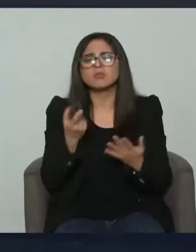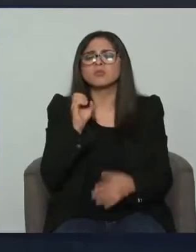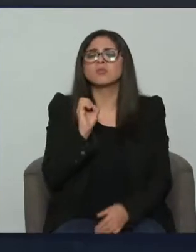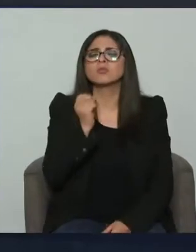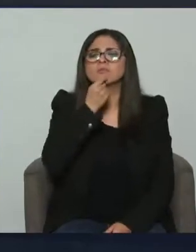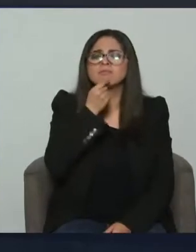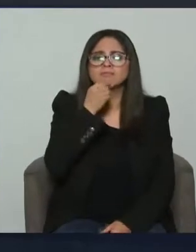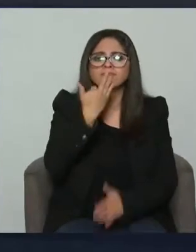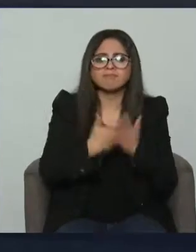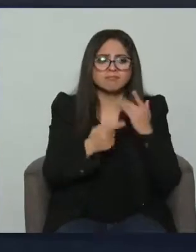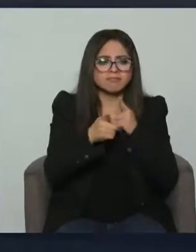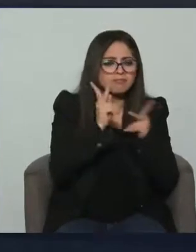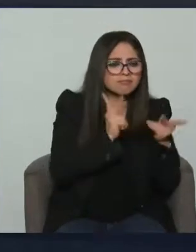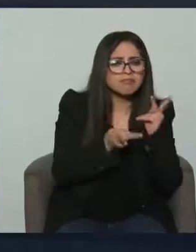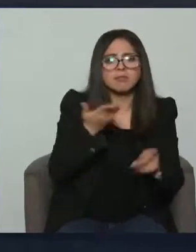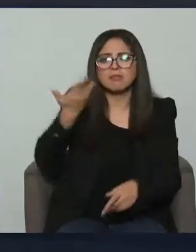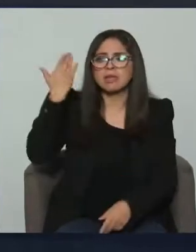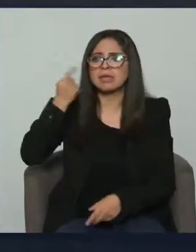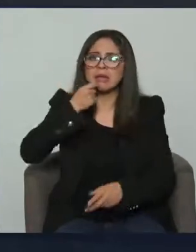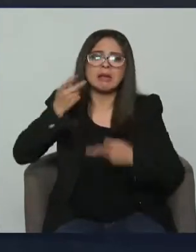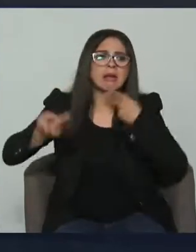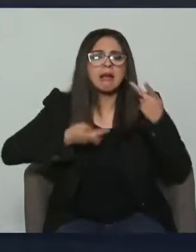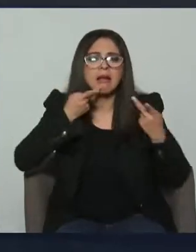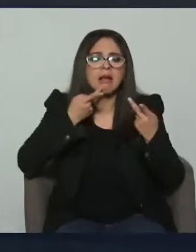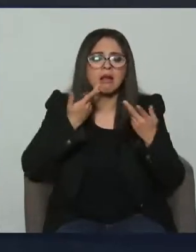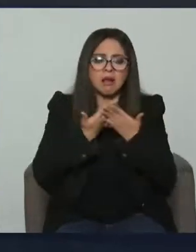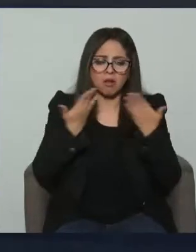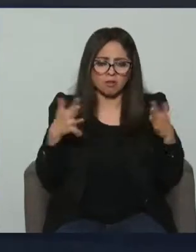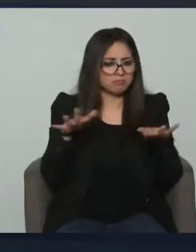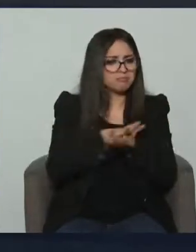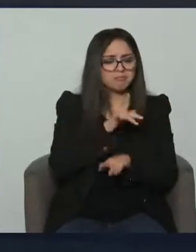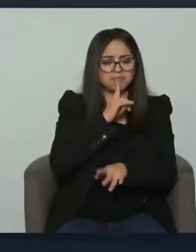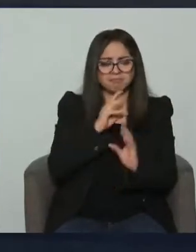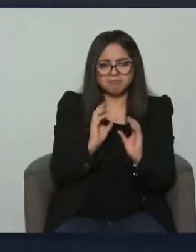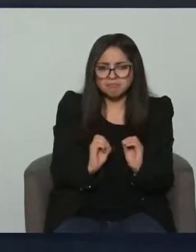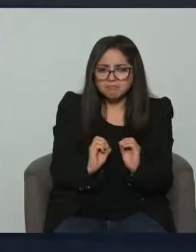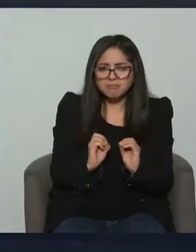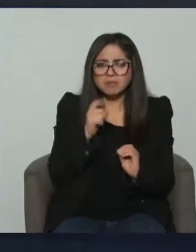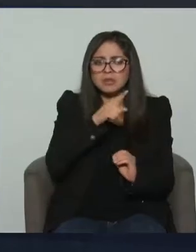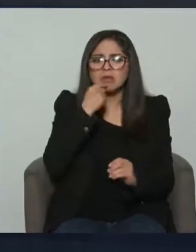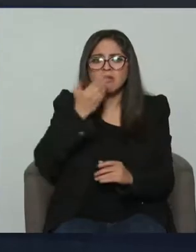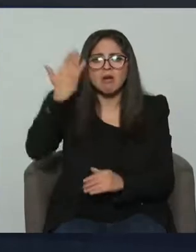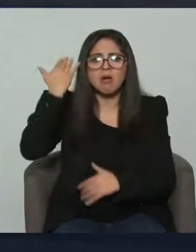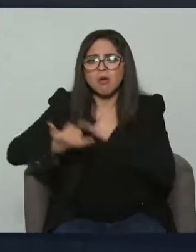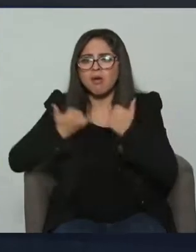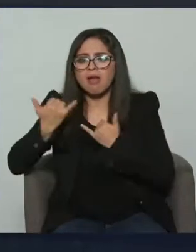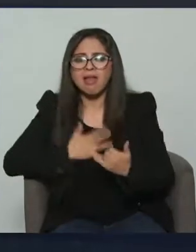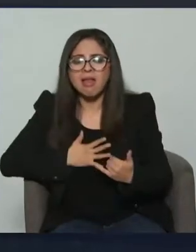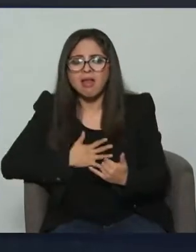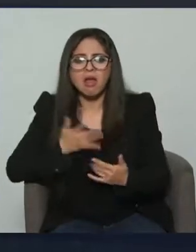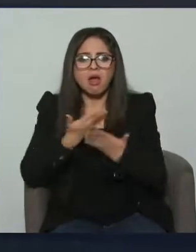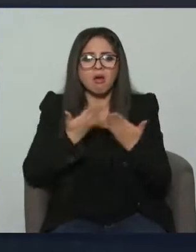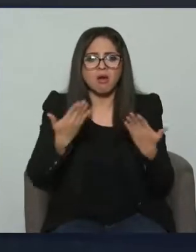vulnerada, incluyendo pues a los propios familiares como el centro de la responsabilidad inicial. Se dice que